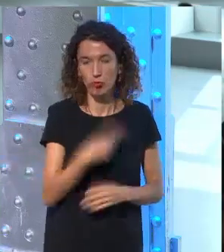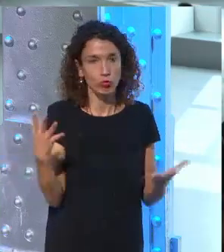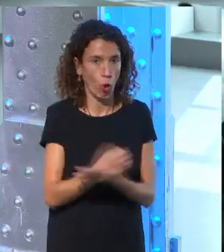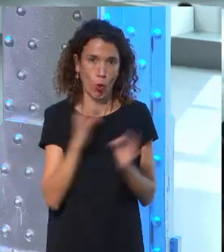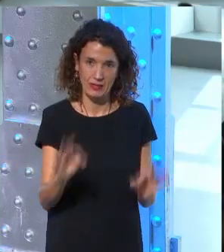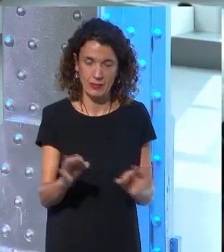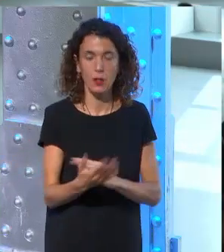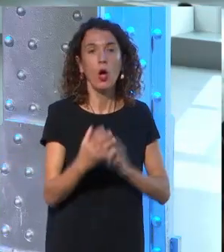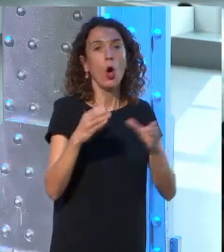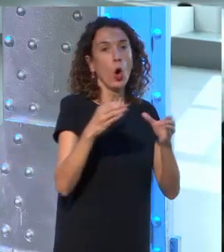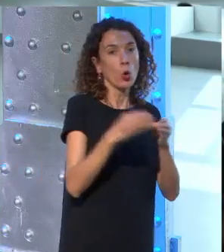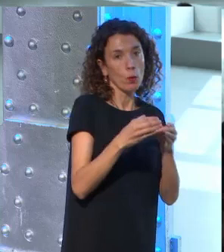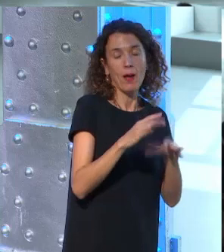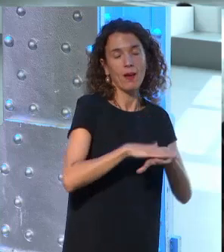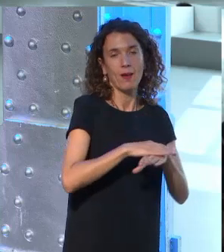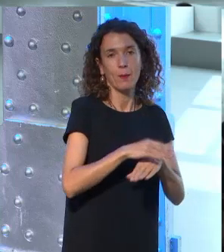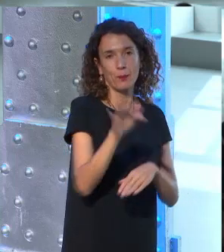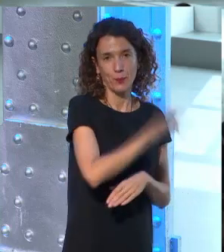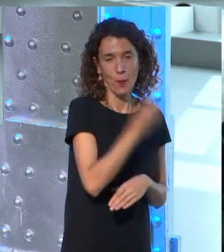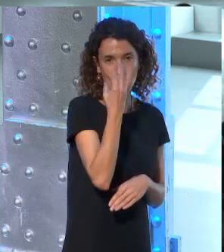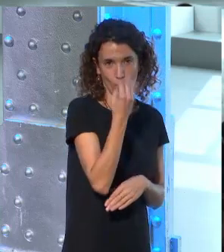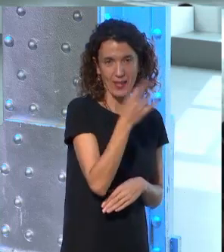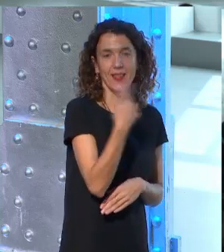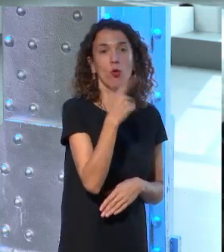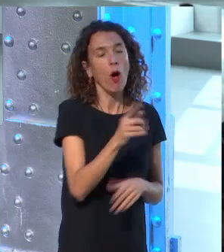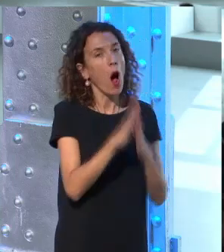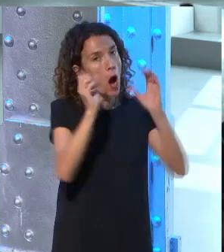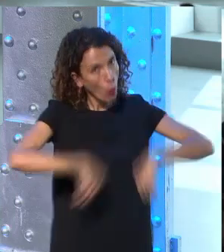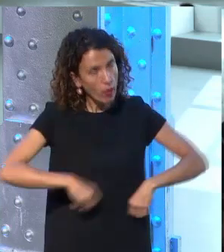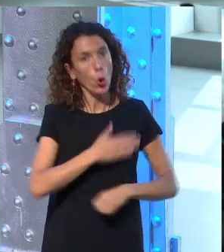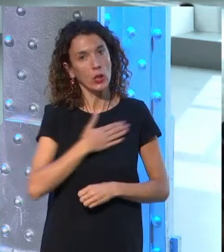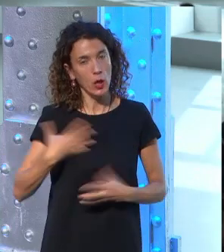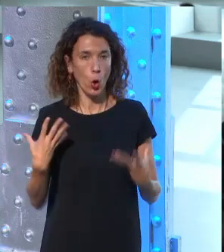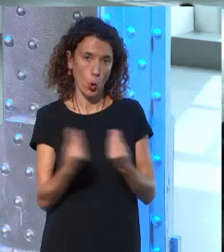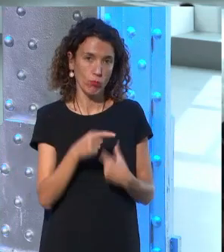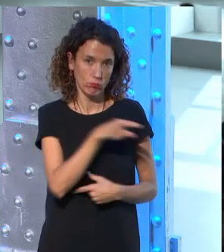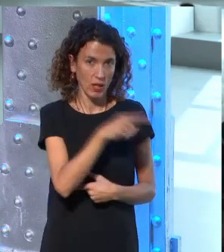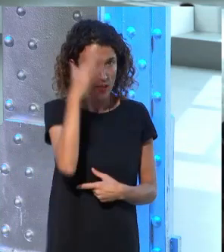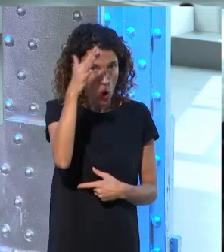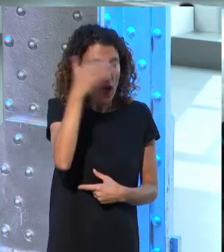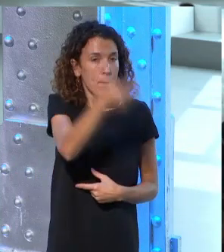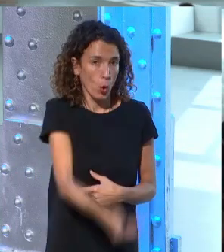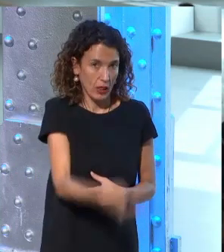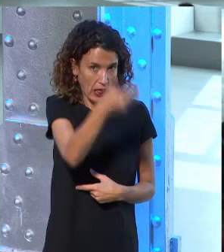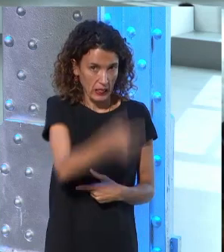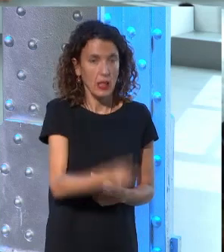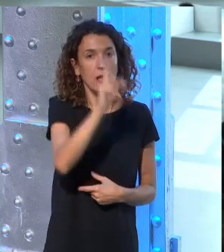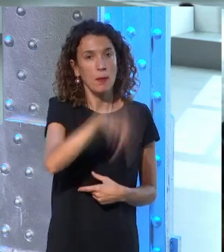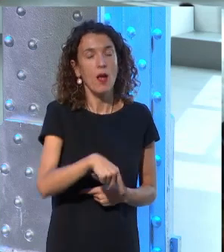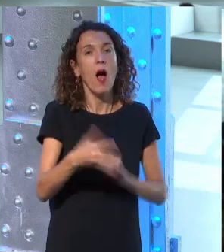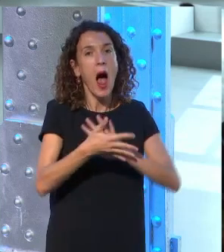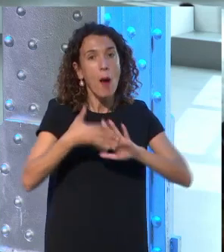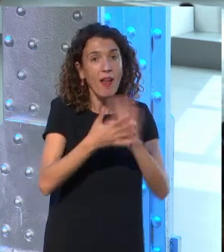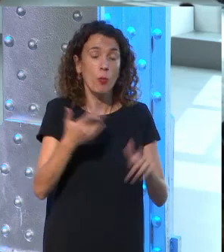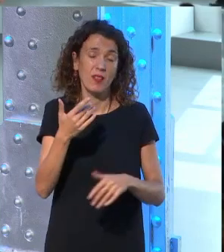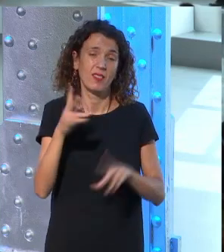sí. Del Partido Socialista. Sí, me gustaría también estar de acuerdo con esta parte de la ideología, porque incluso cuando se trata de